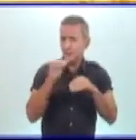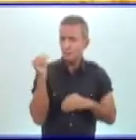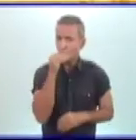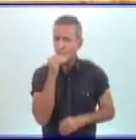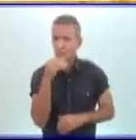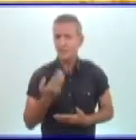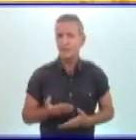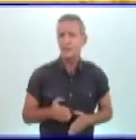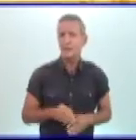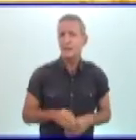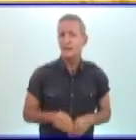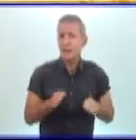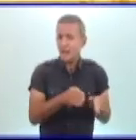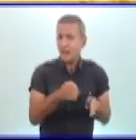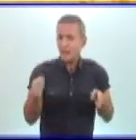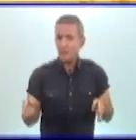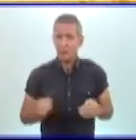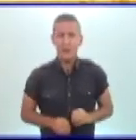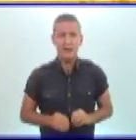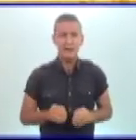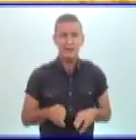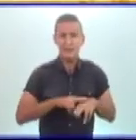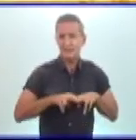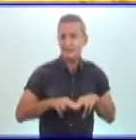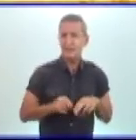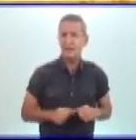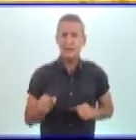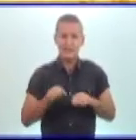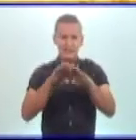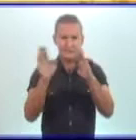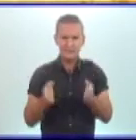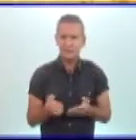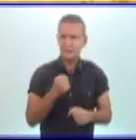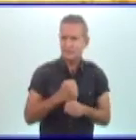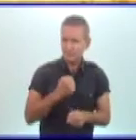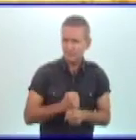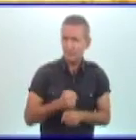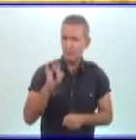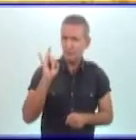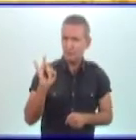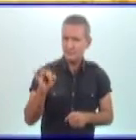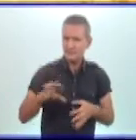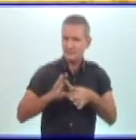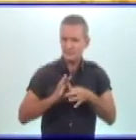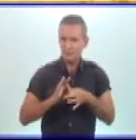parte de la historia universal que venimos trabajando desde séptimo grado.